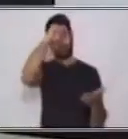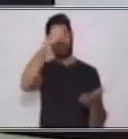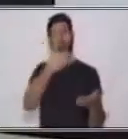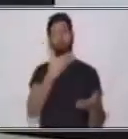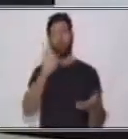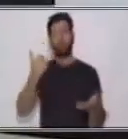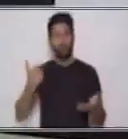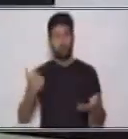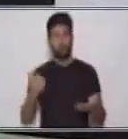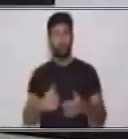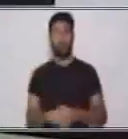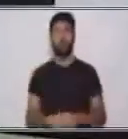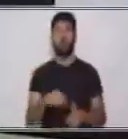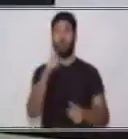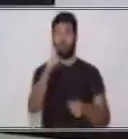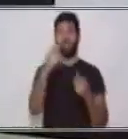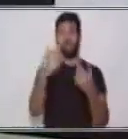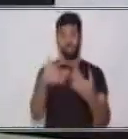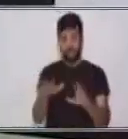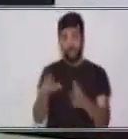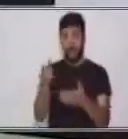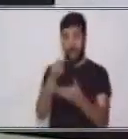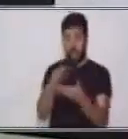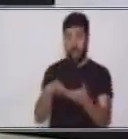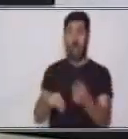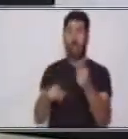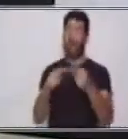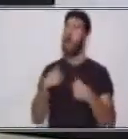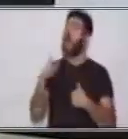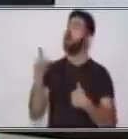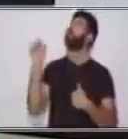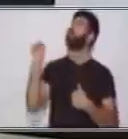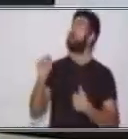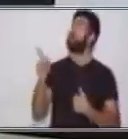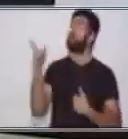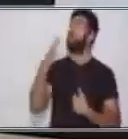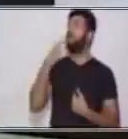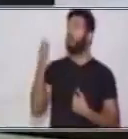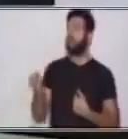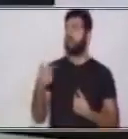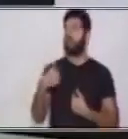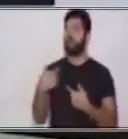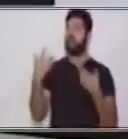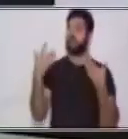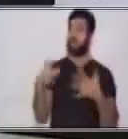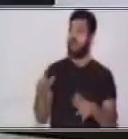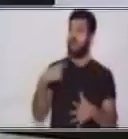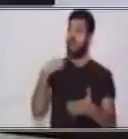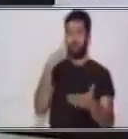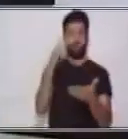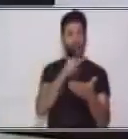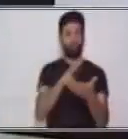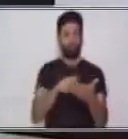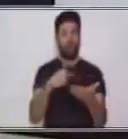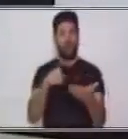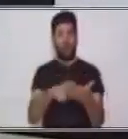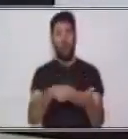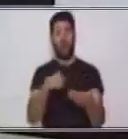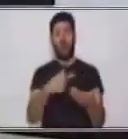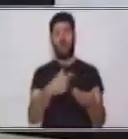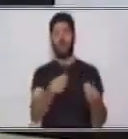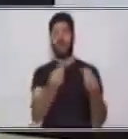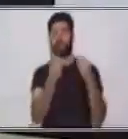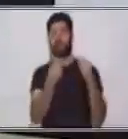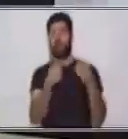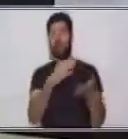Y si ya lo ha realizado, usted en este momento puede decir, eso es muy cierto, yo aprendí esto a través de esto otro